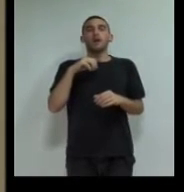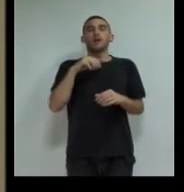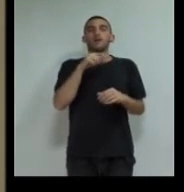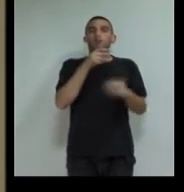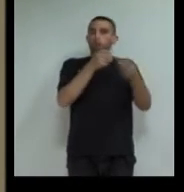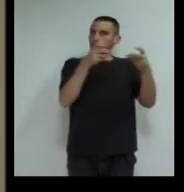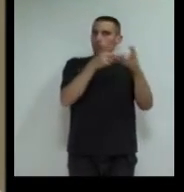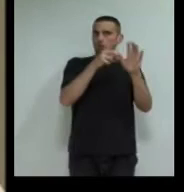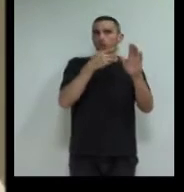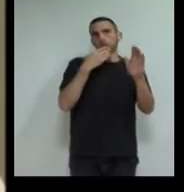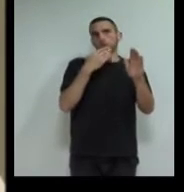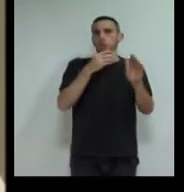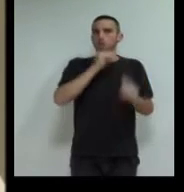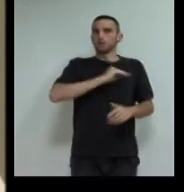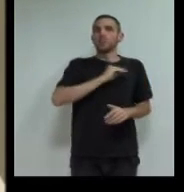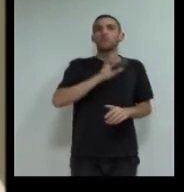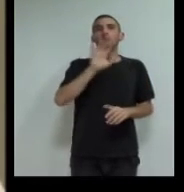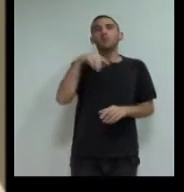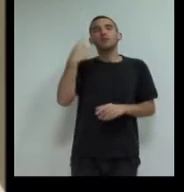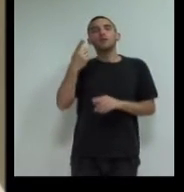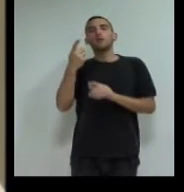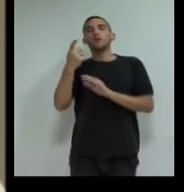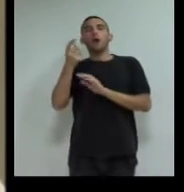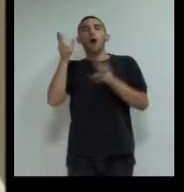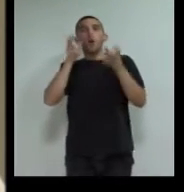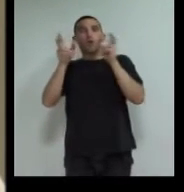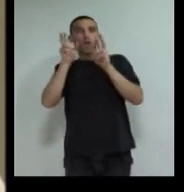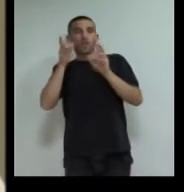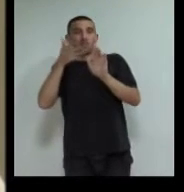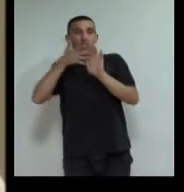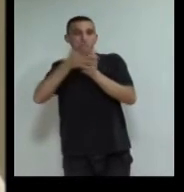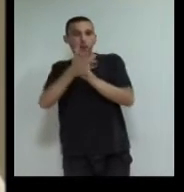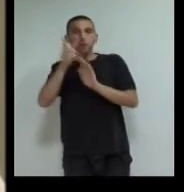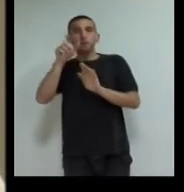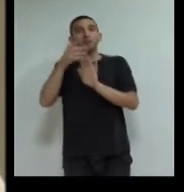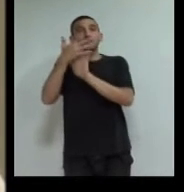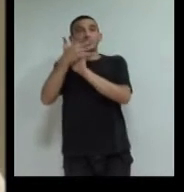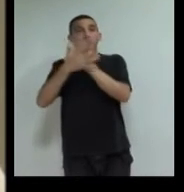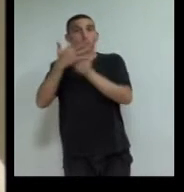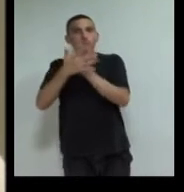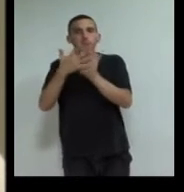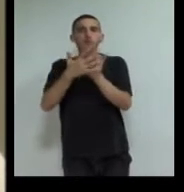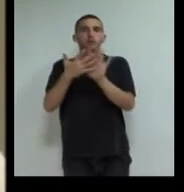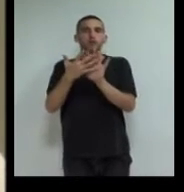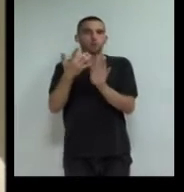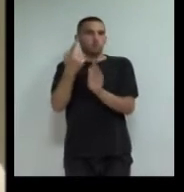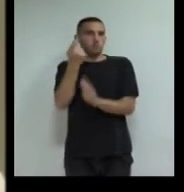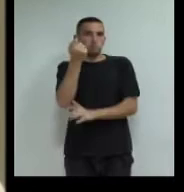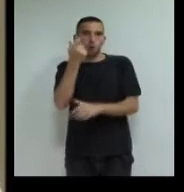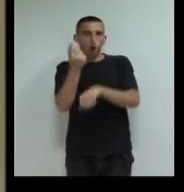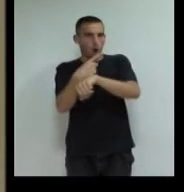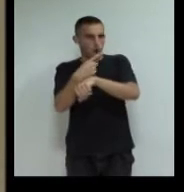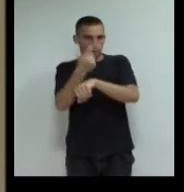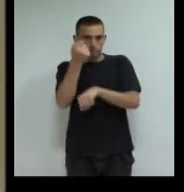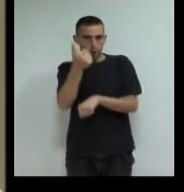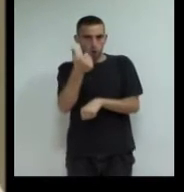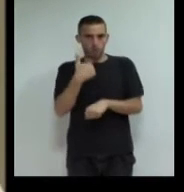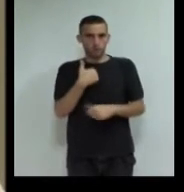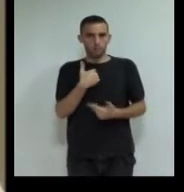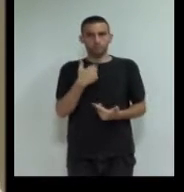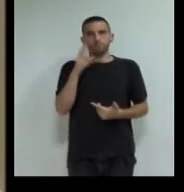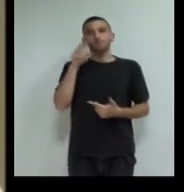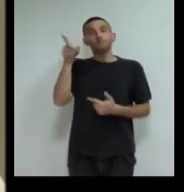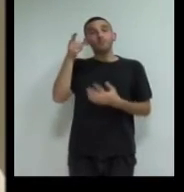horas o 10 horas al mes, creo recordar, en audiodescripción. Ese criterio me parece que